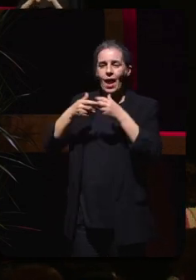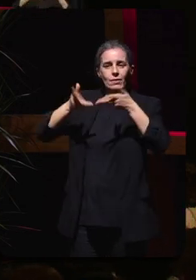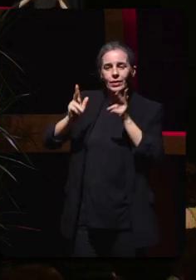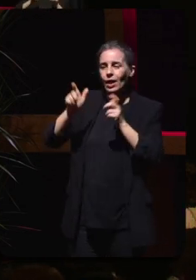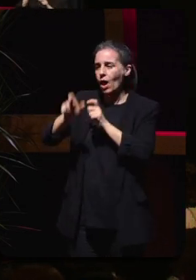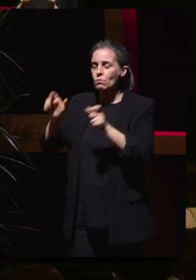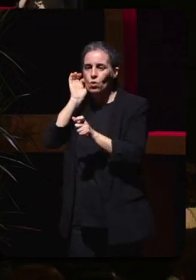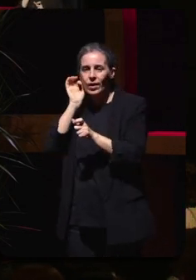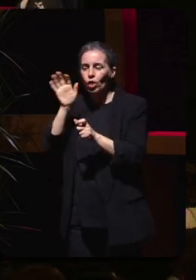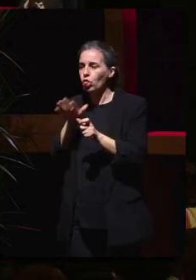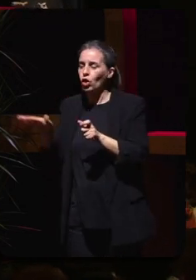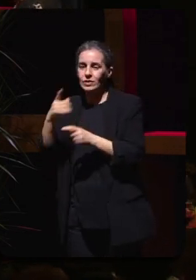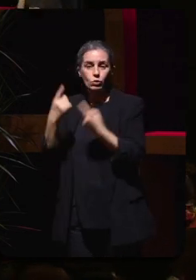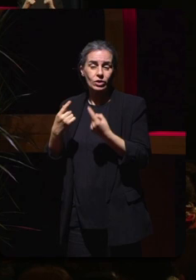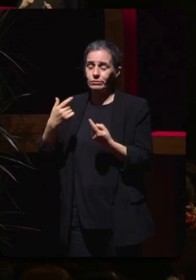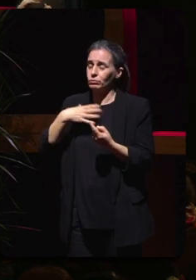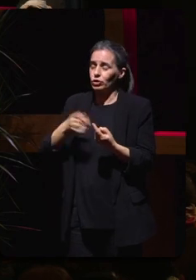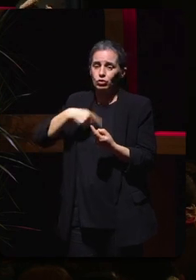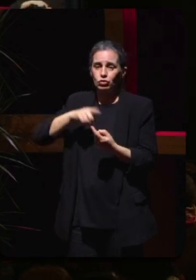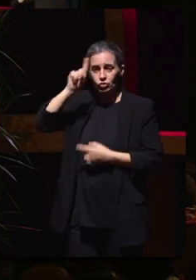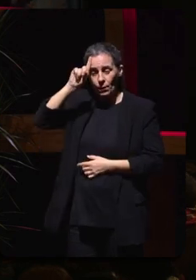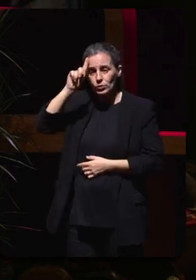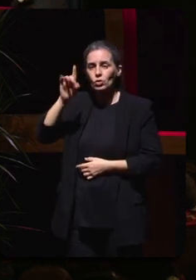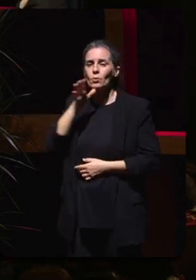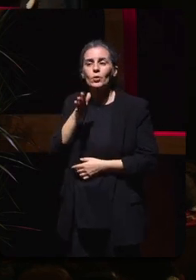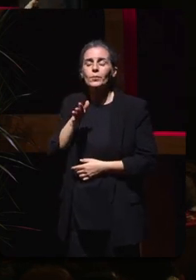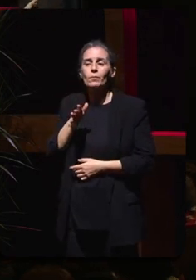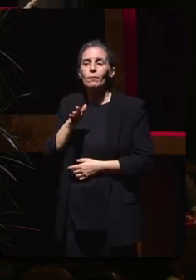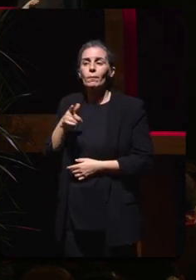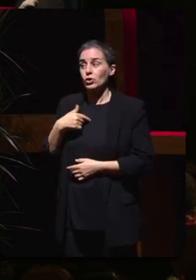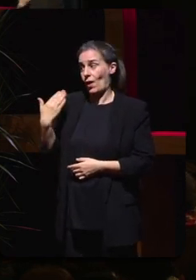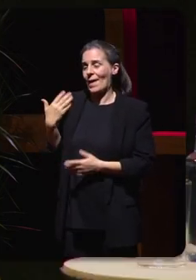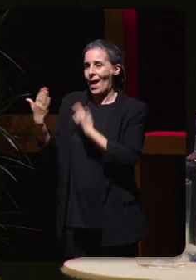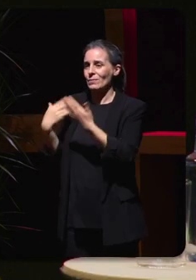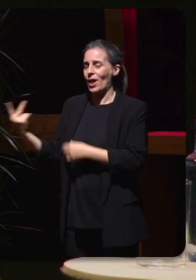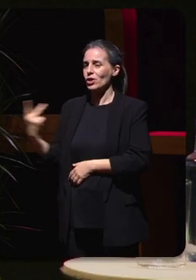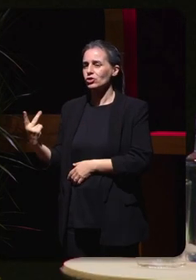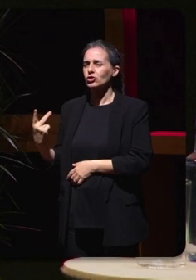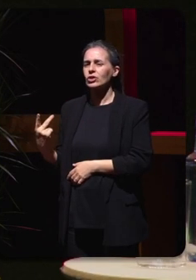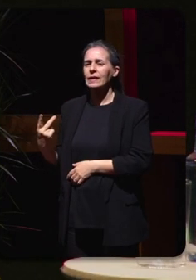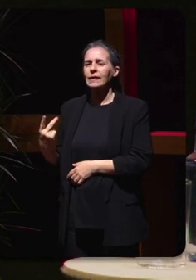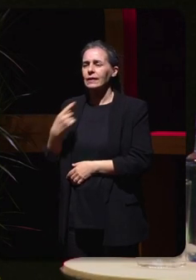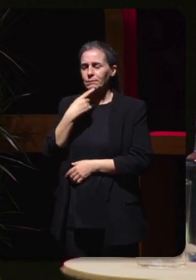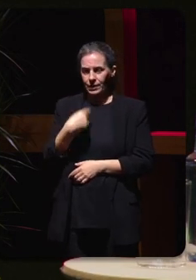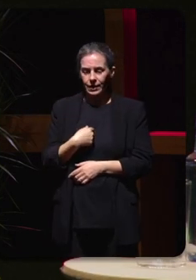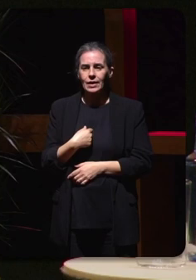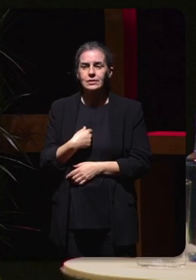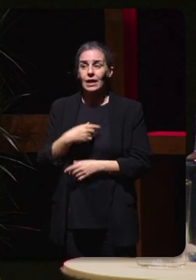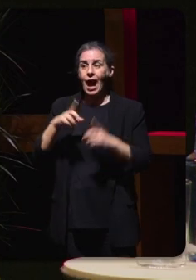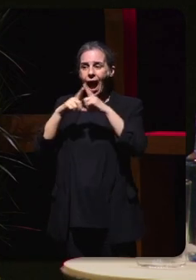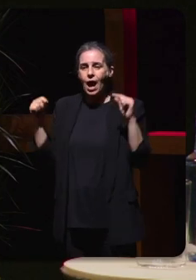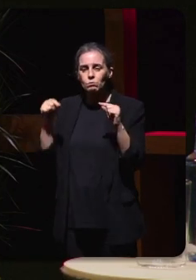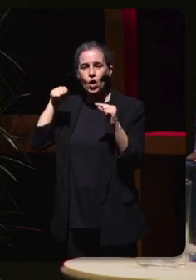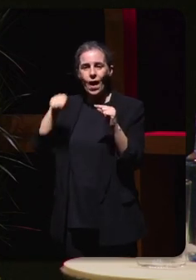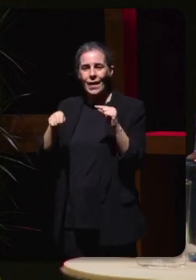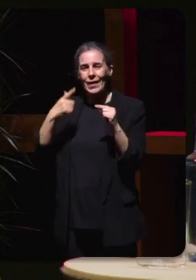mujer en ciertos lugares, porque antes hablando contigo tú me decías, muy poca gente puede imaginar que Japón es uno de los lugares donde a mí más me ha